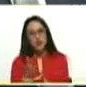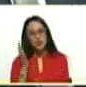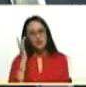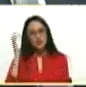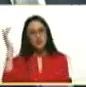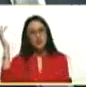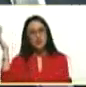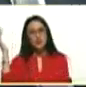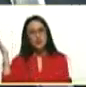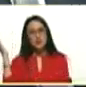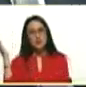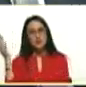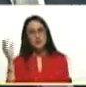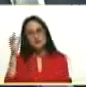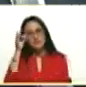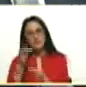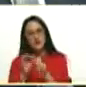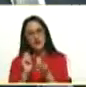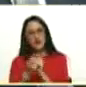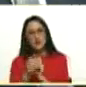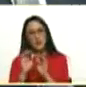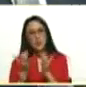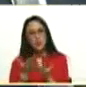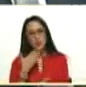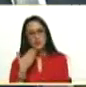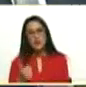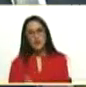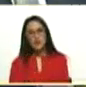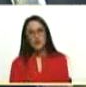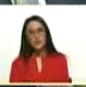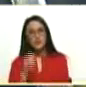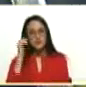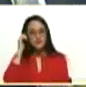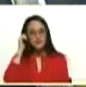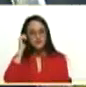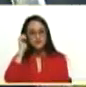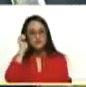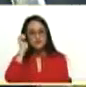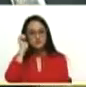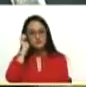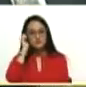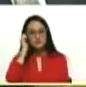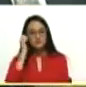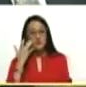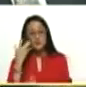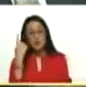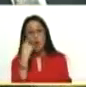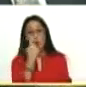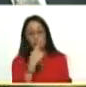sueños y la esperanza renovada de un mundo mejor. Y hemos visto con nuestros ojos